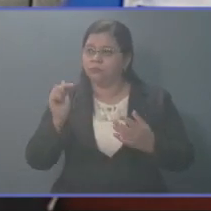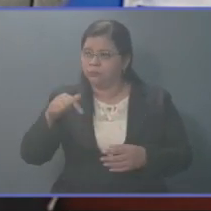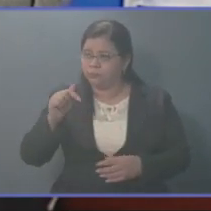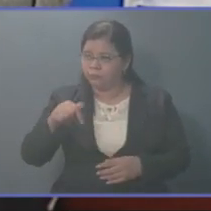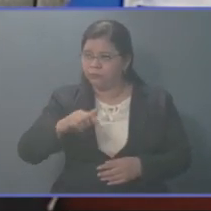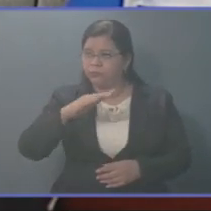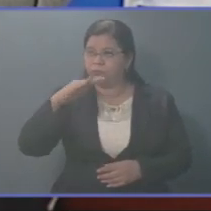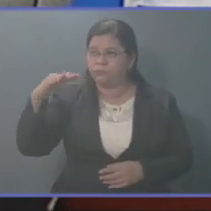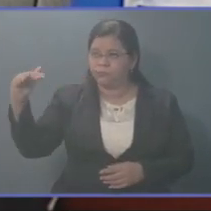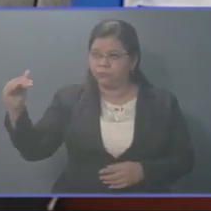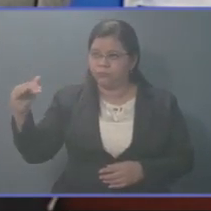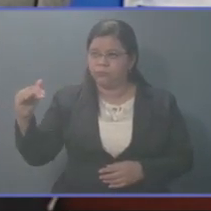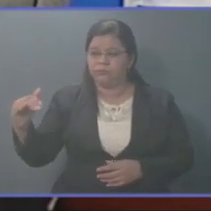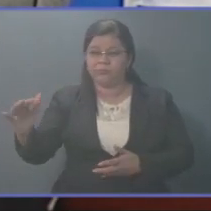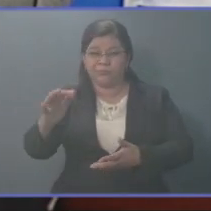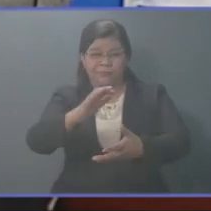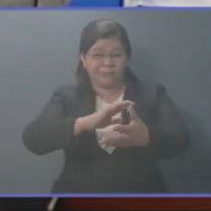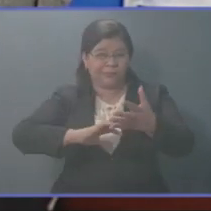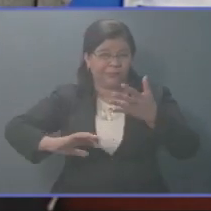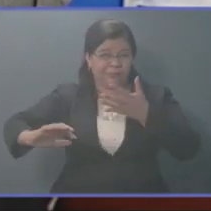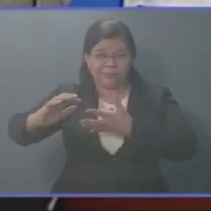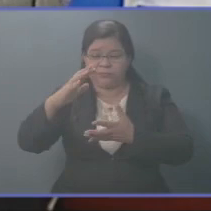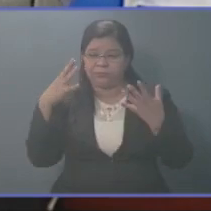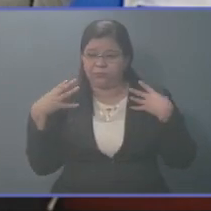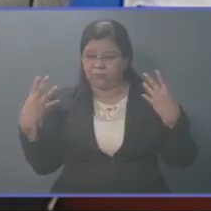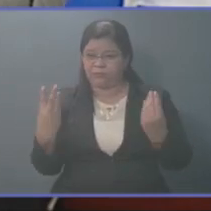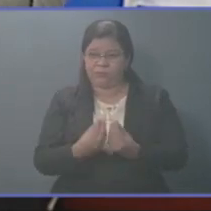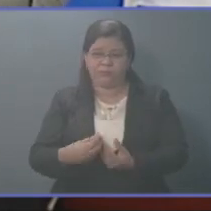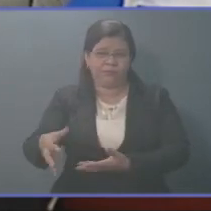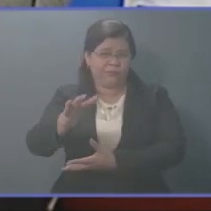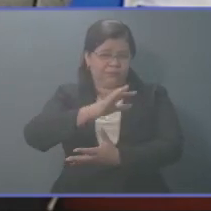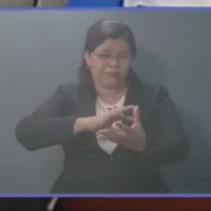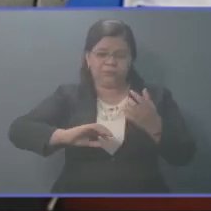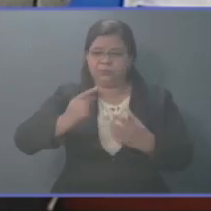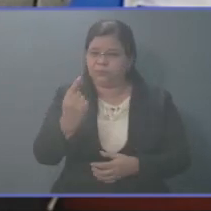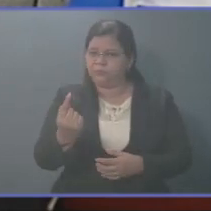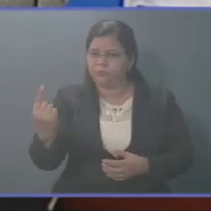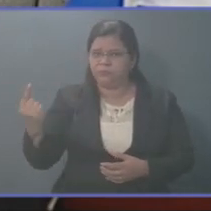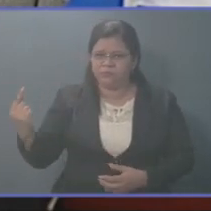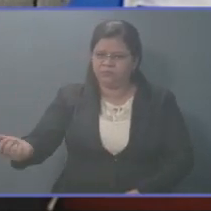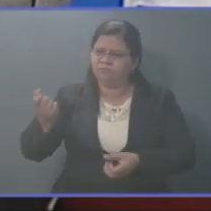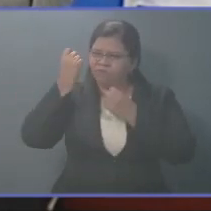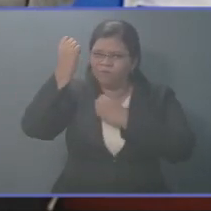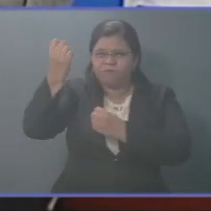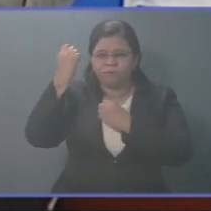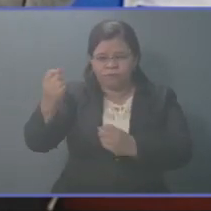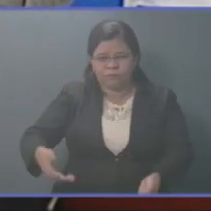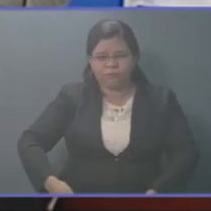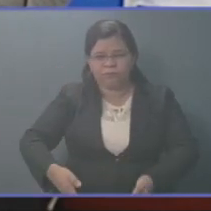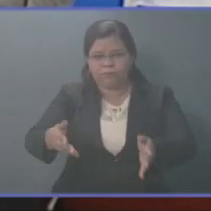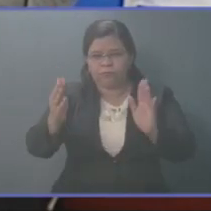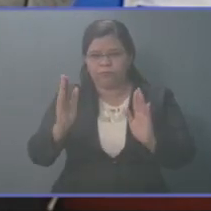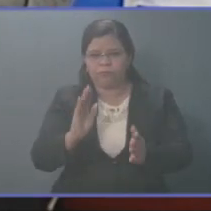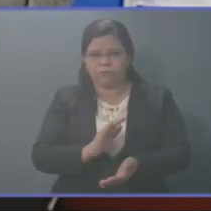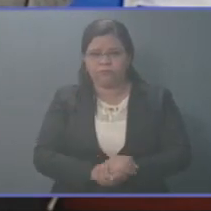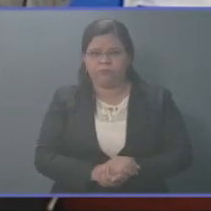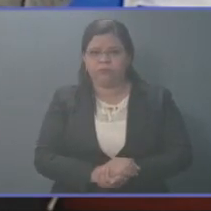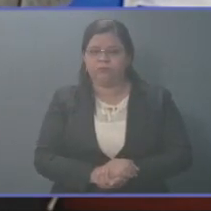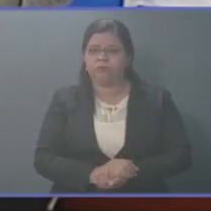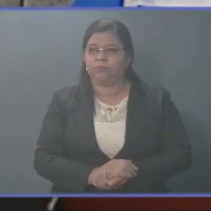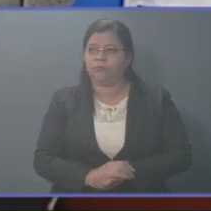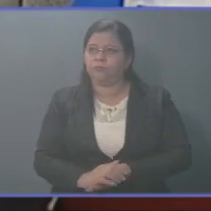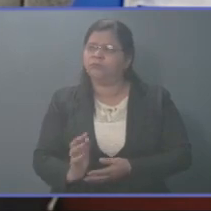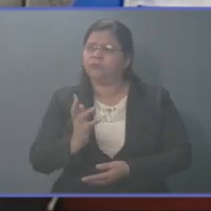país una convulsión social. La gente se hubiera manifestado en las calles. Y